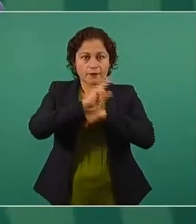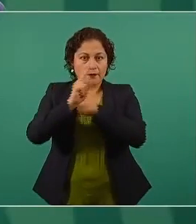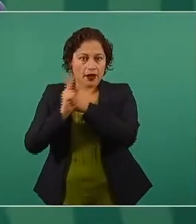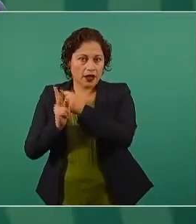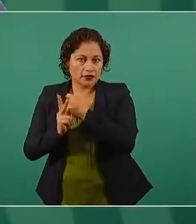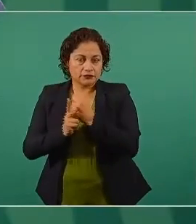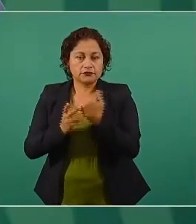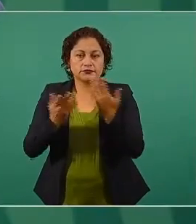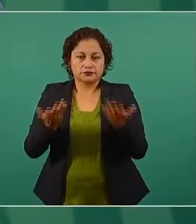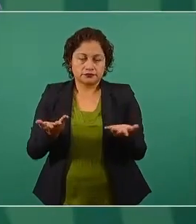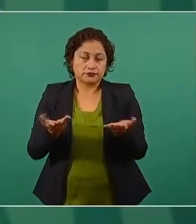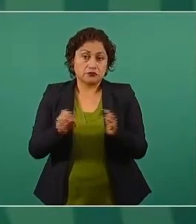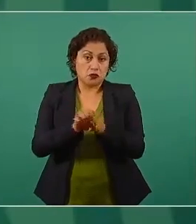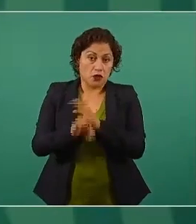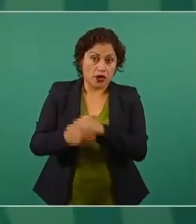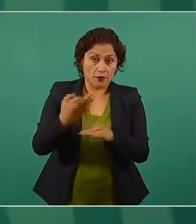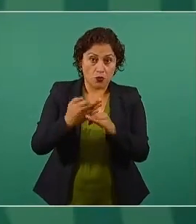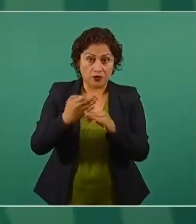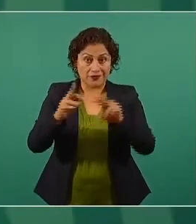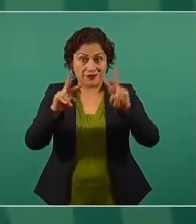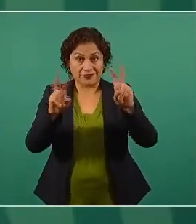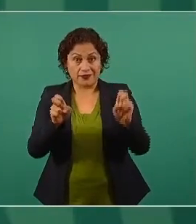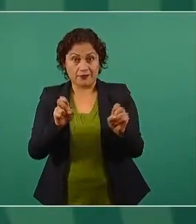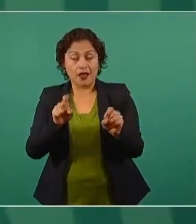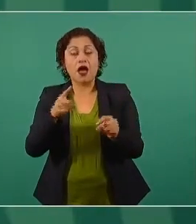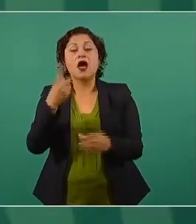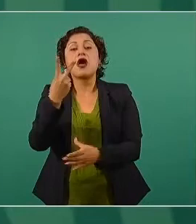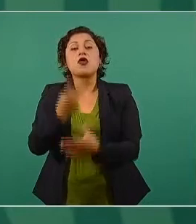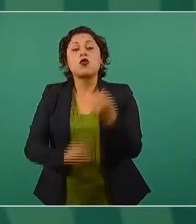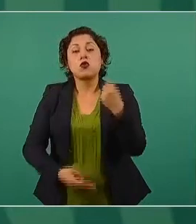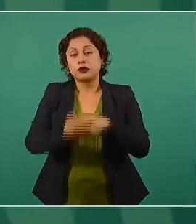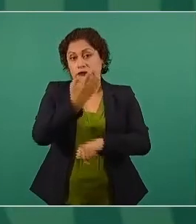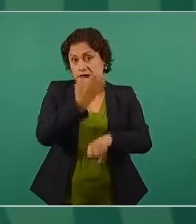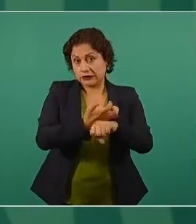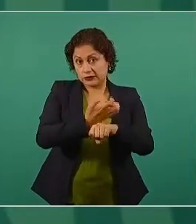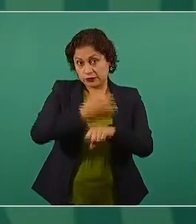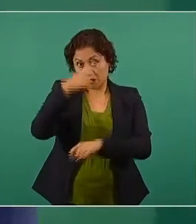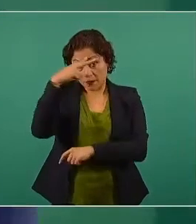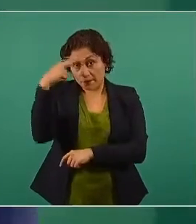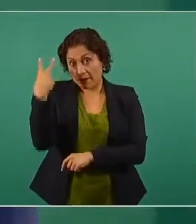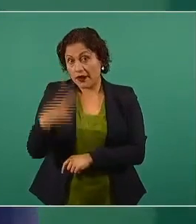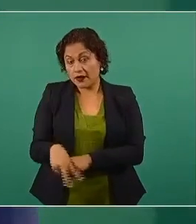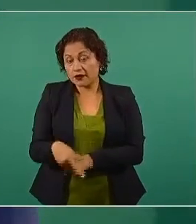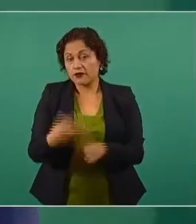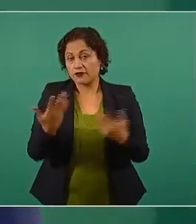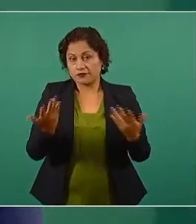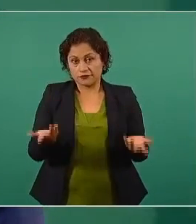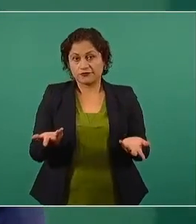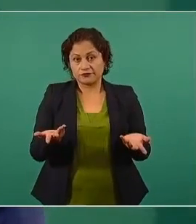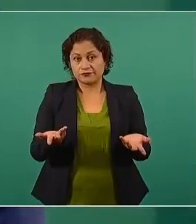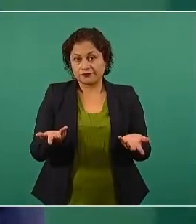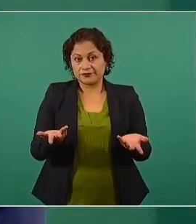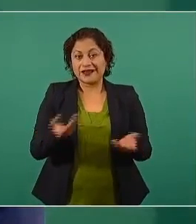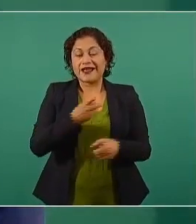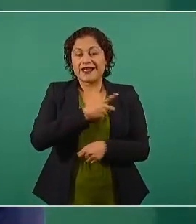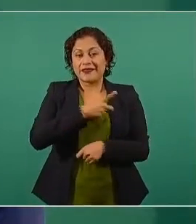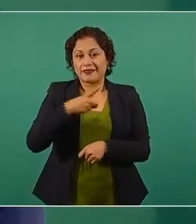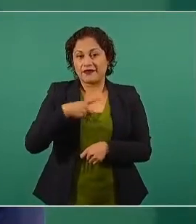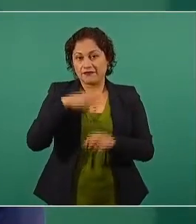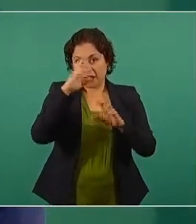tanto de Estados Unidos como de México, del respeto al derecho ajeno.